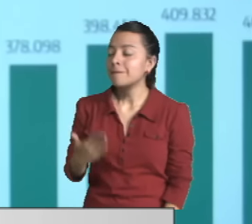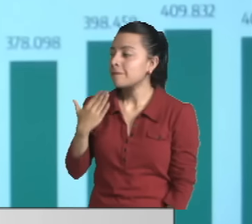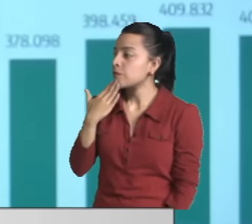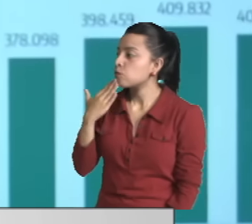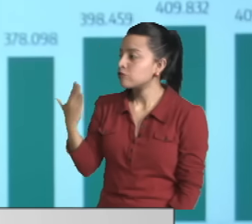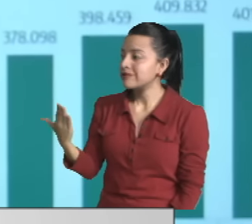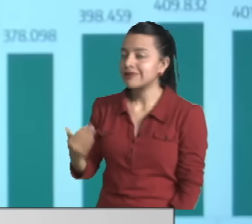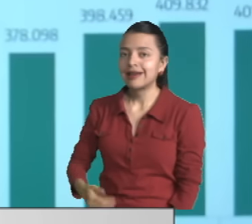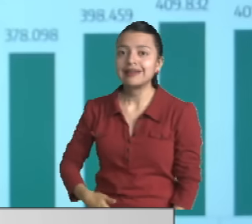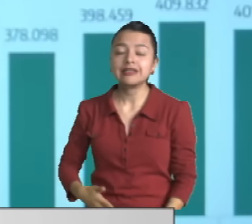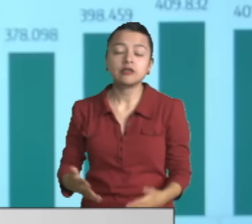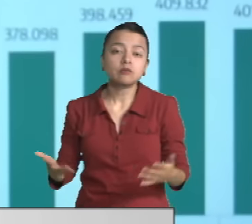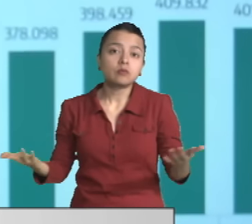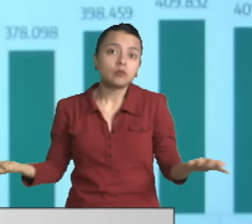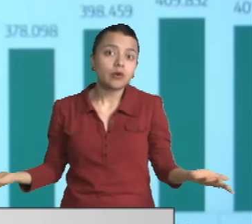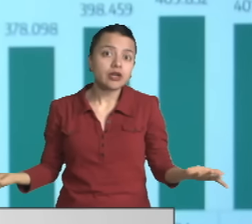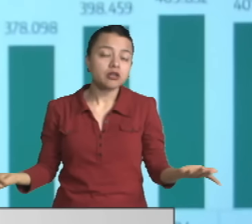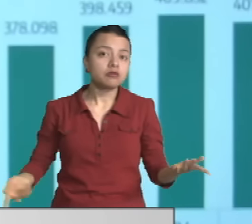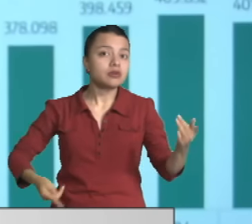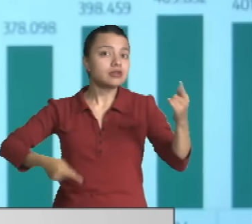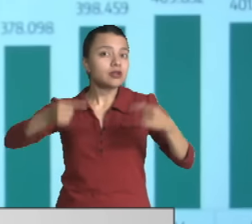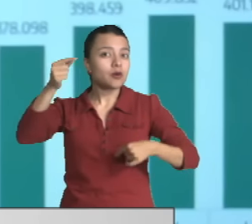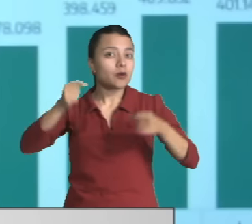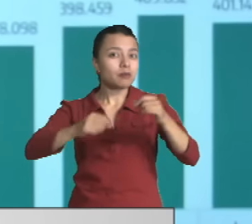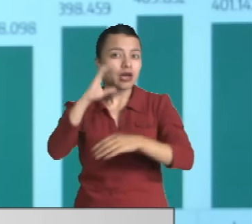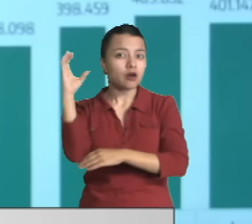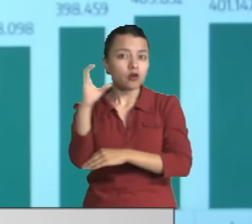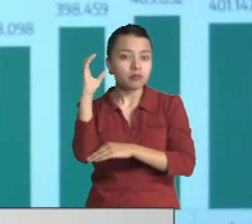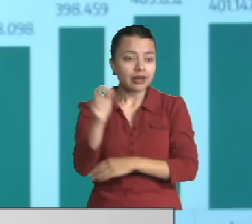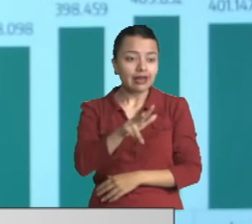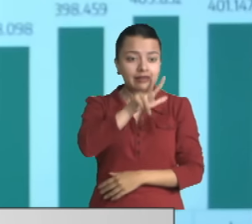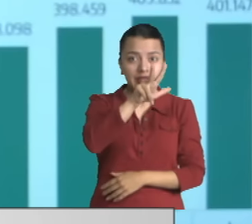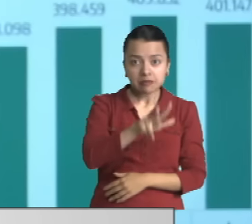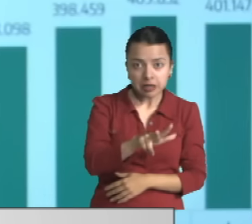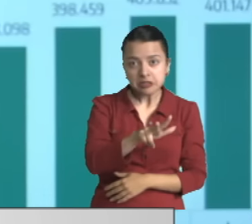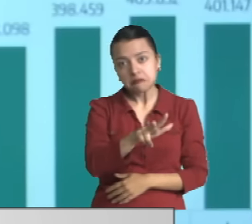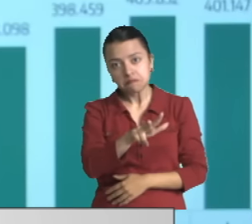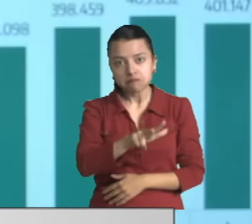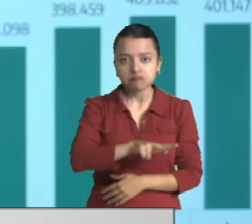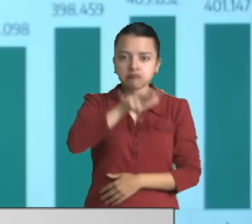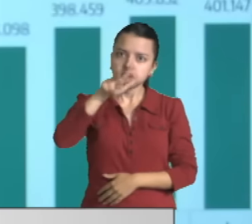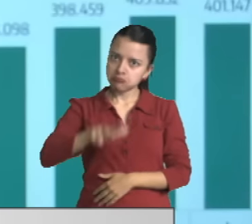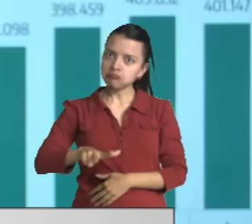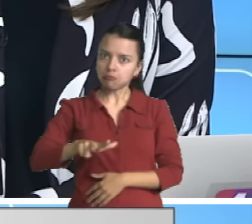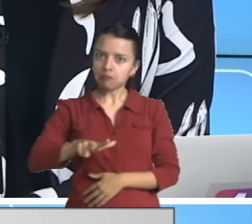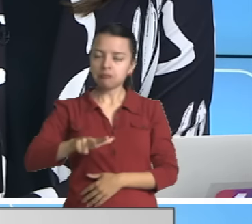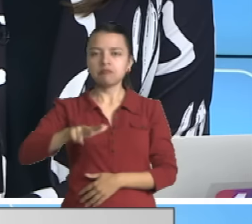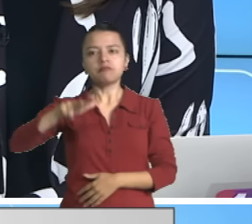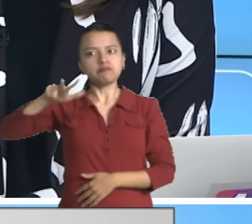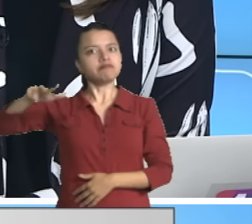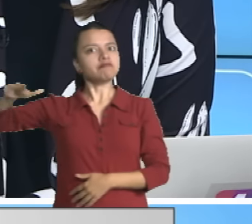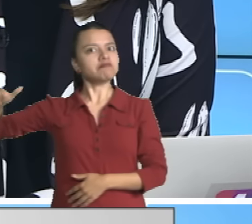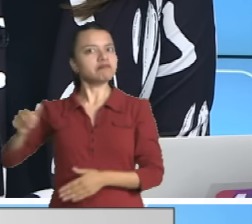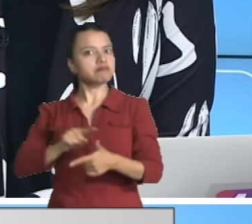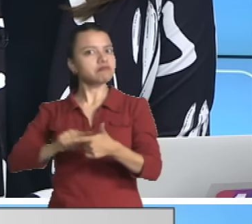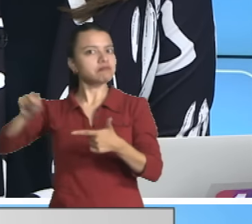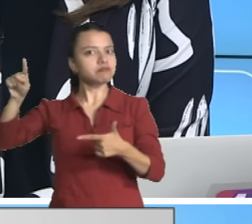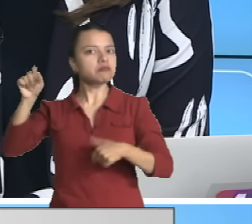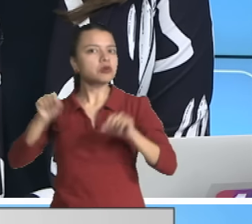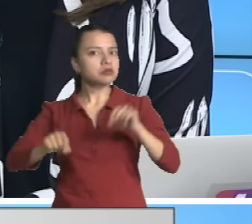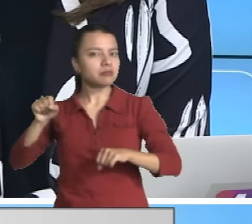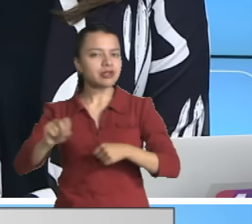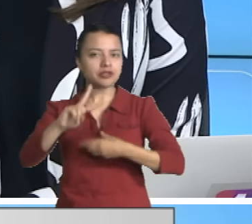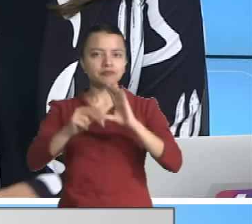por supuesto, generar una ruta para los dos trimestres que quedan de este año. Desde el DANE, Luisa Fernández, Noticentro 1,